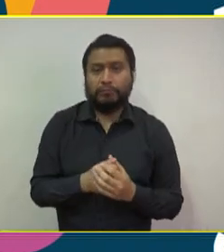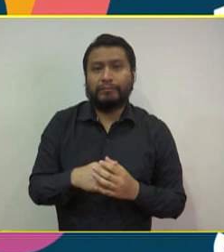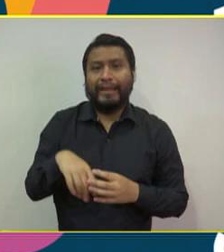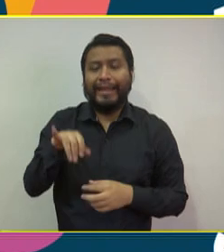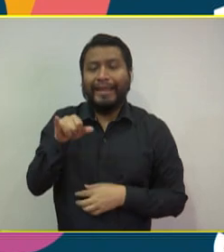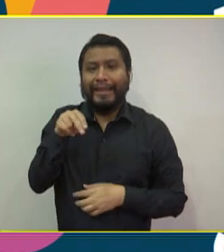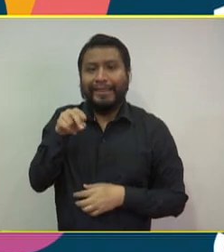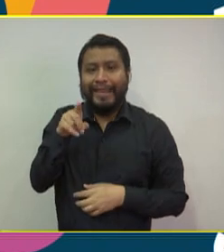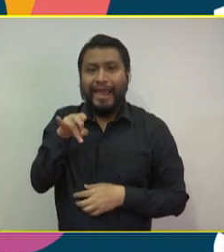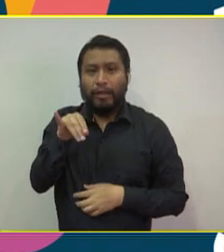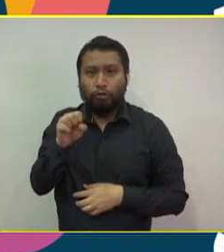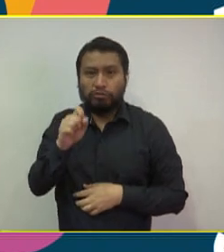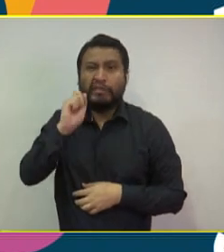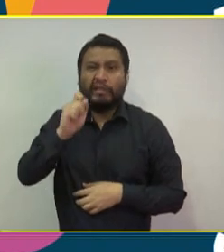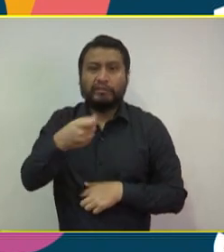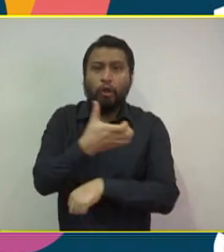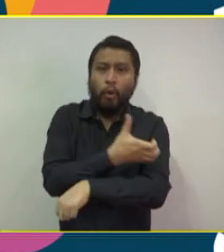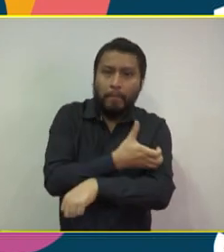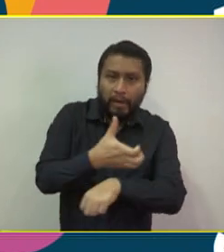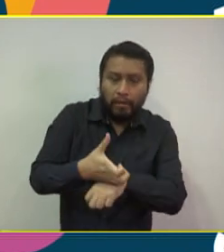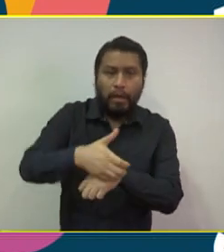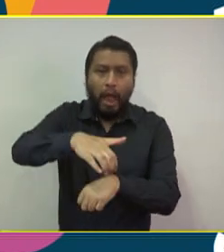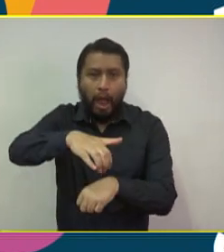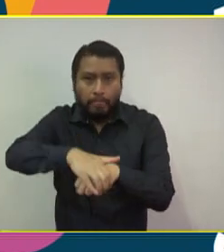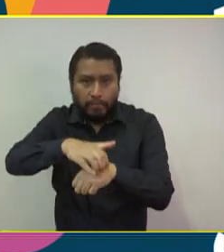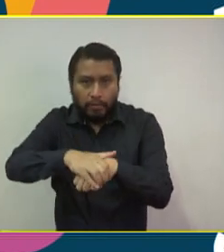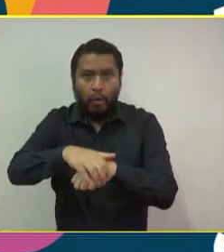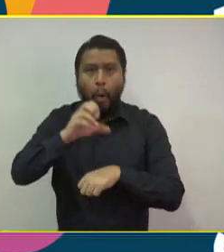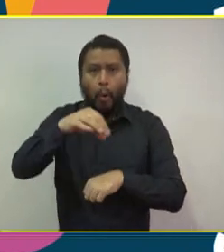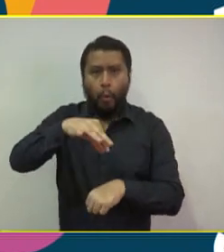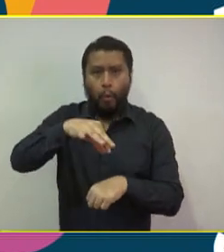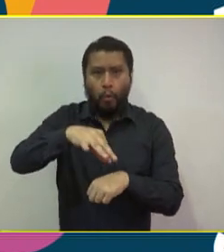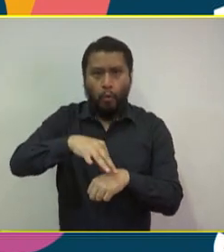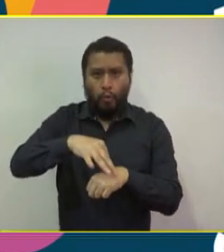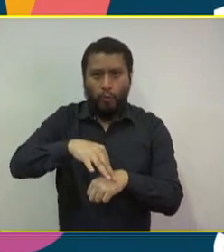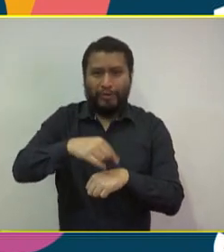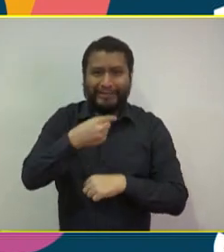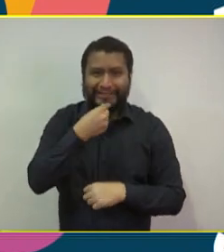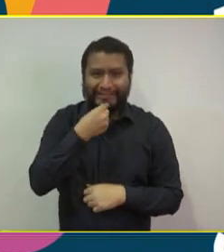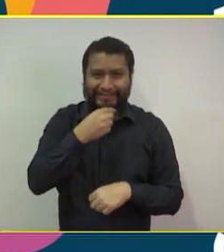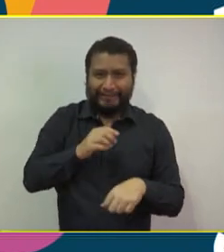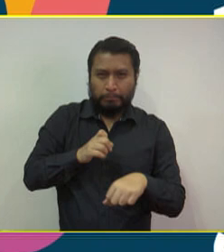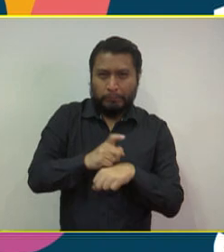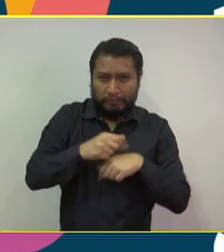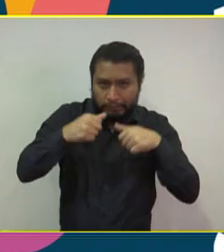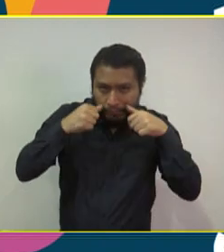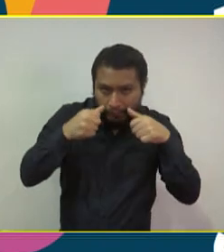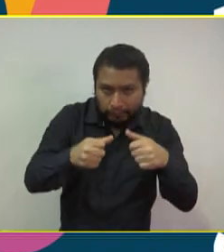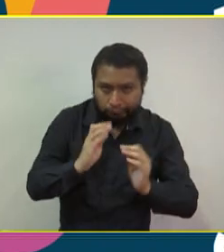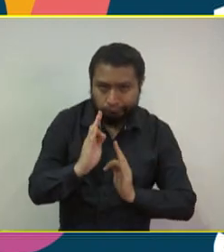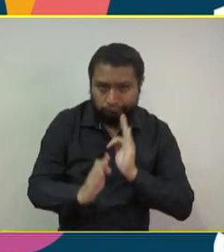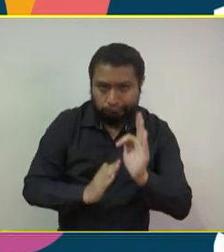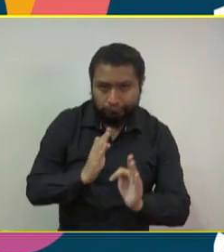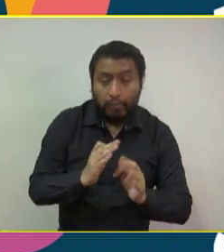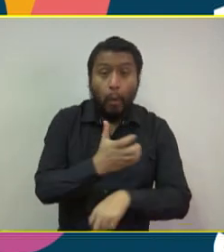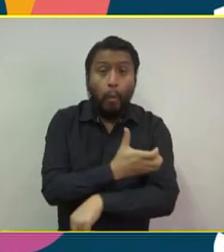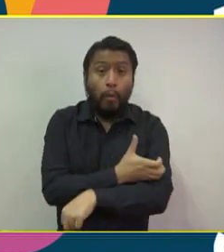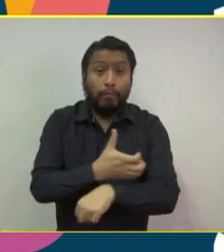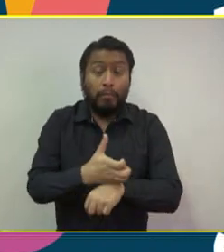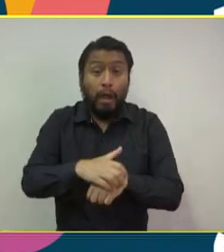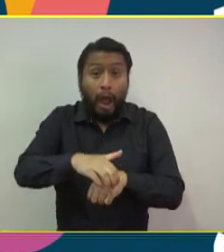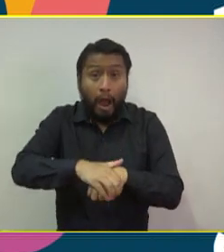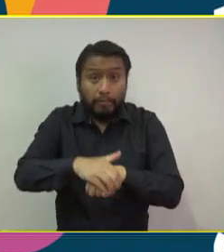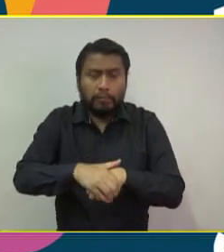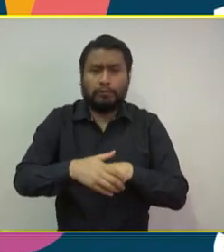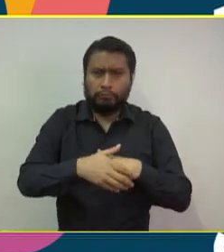indirectos conformados por los compañeros, amigos o pediatras en caso de que sea necesario. Los compañeros y amigos pueden jugar con